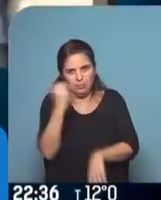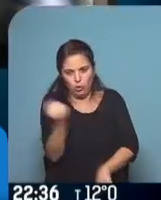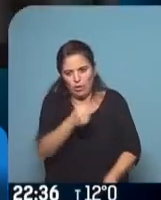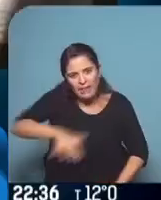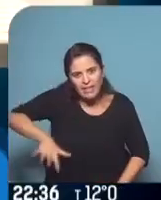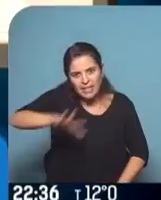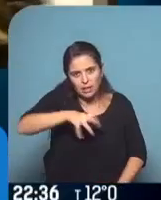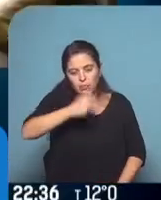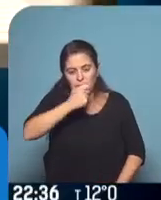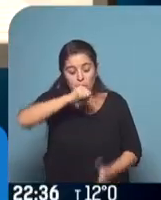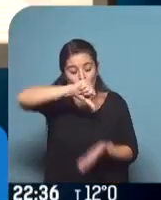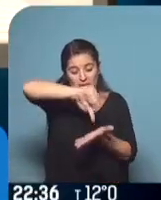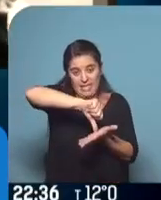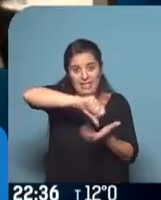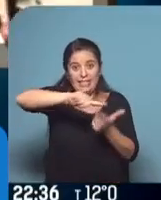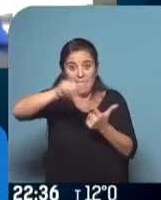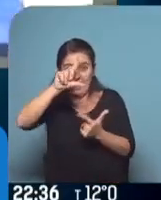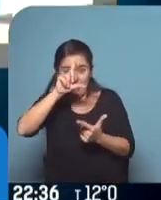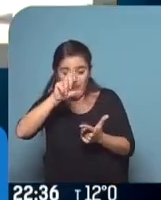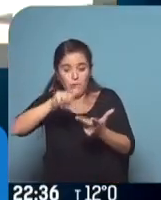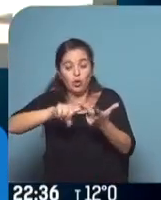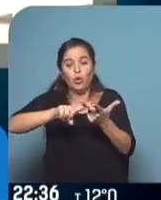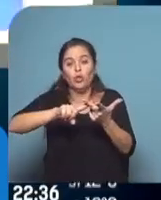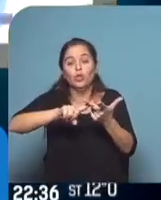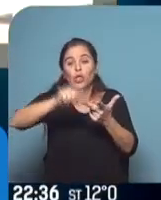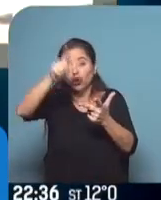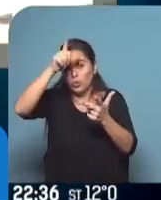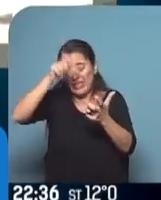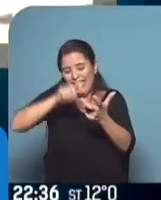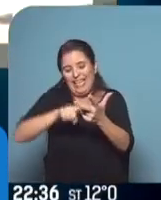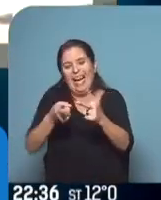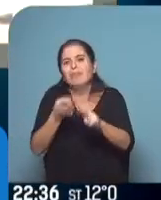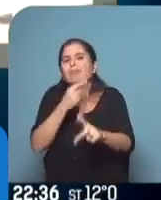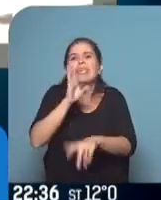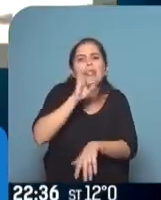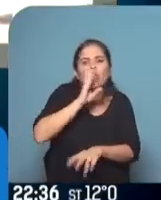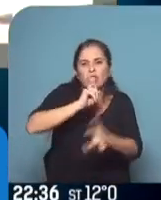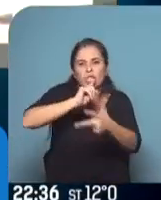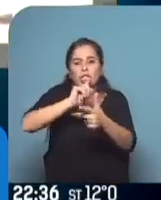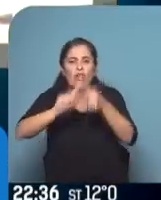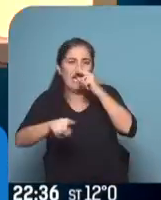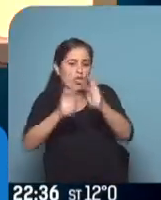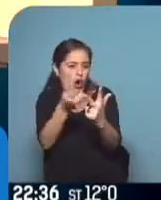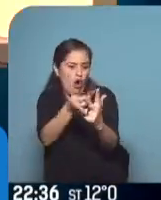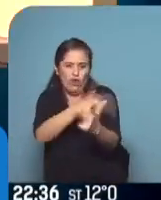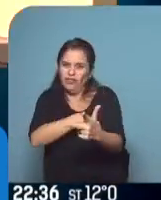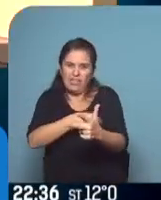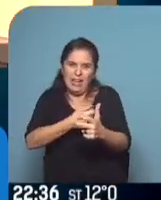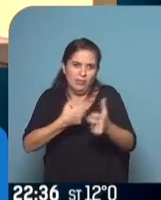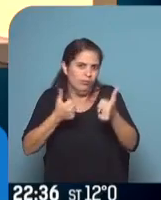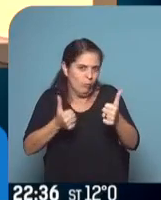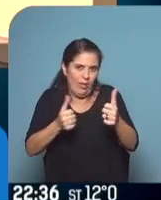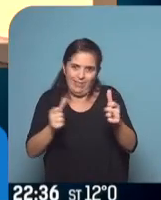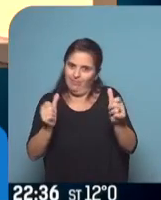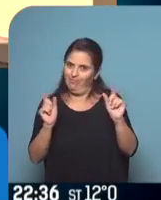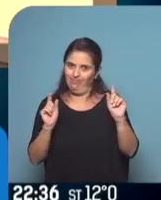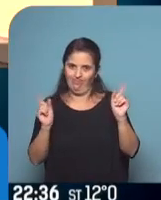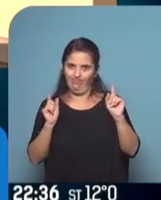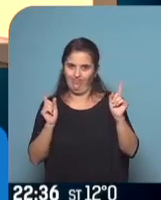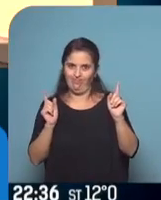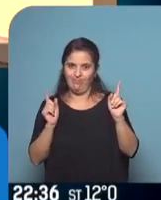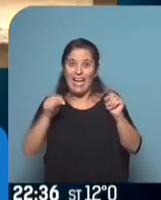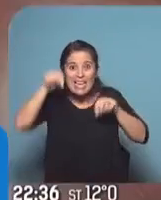Irán, las relaciones de Estados Unidos no son buenas. Y creo que ahí está el eje de lo que el problema que se vive